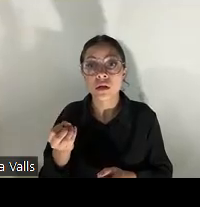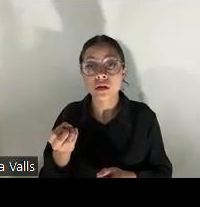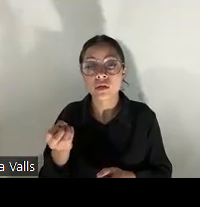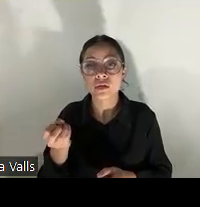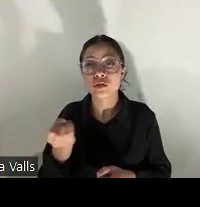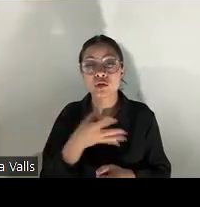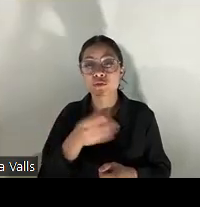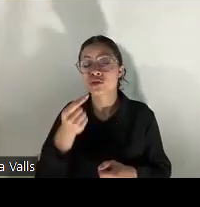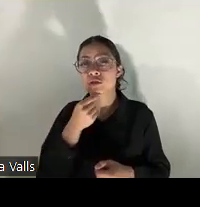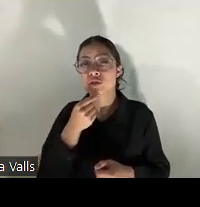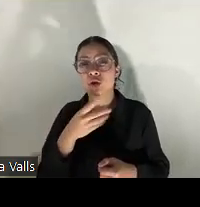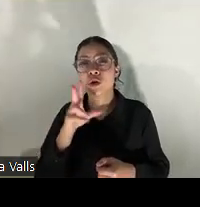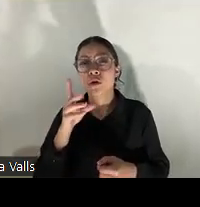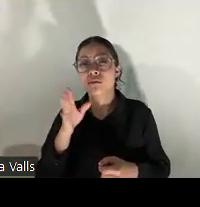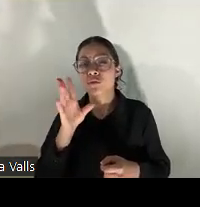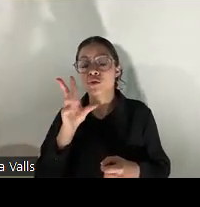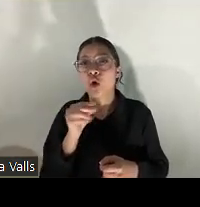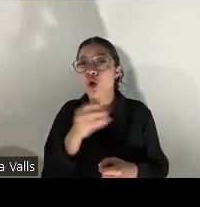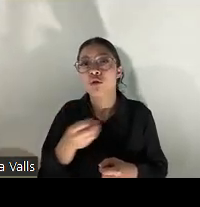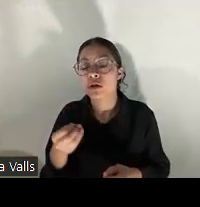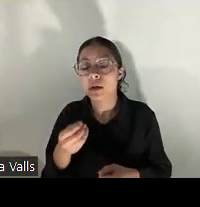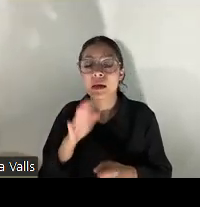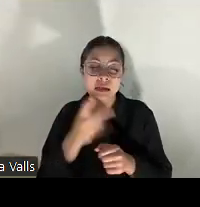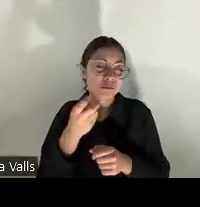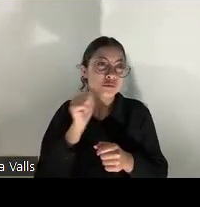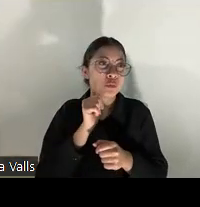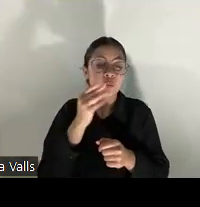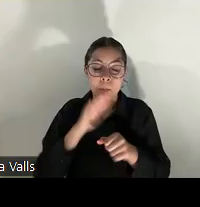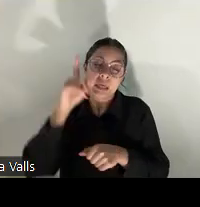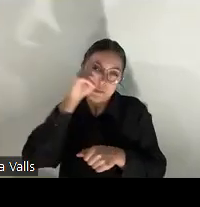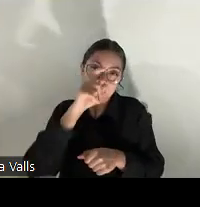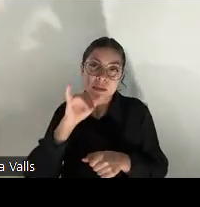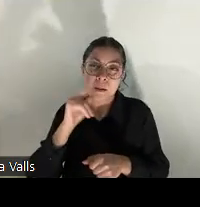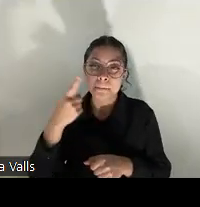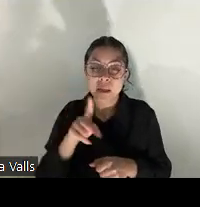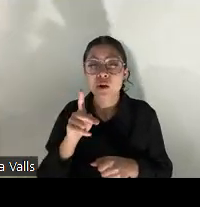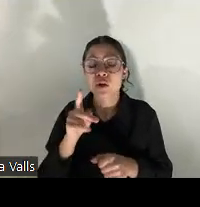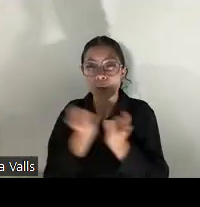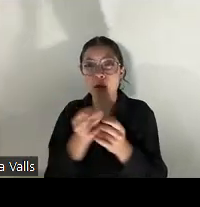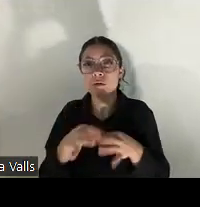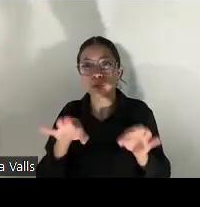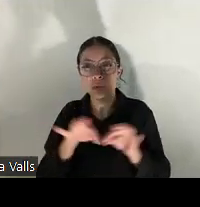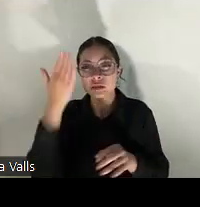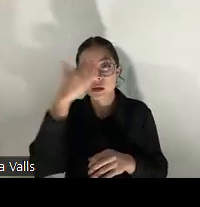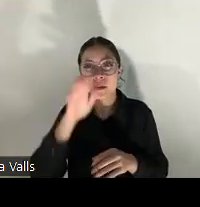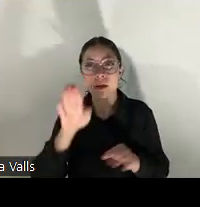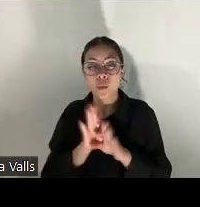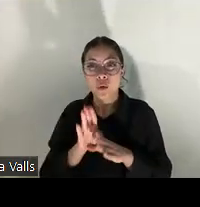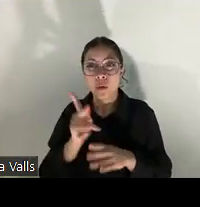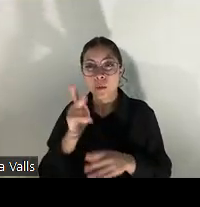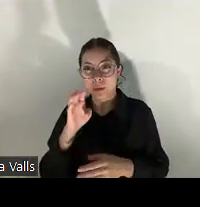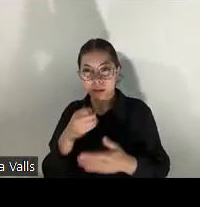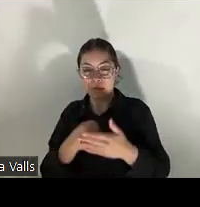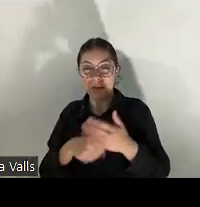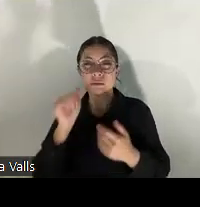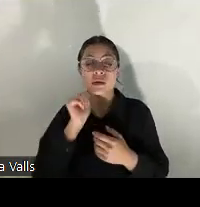reto el lograr en la diada esta organización. Respecto al tono, vamos a recordar que el tono en el prematuro es un tono